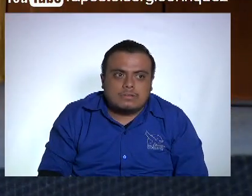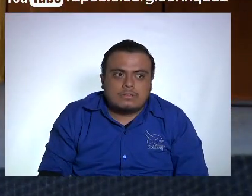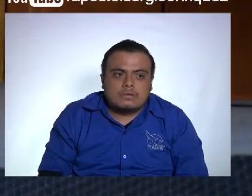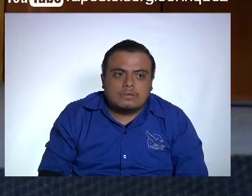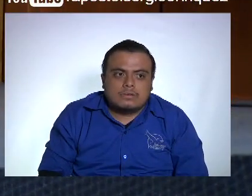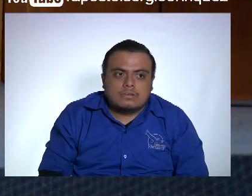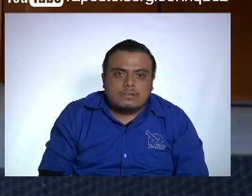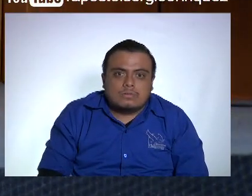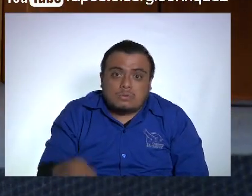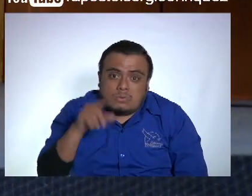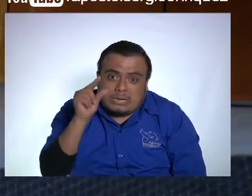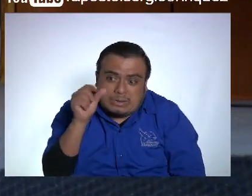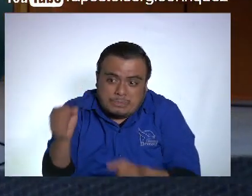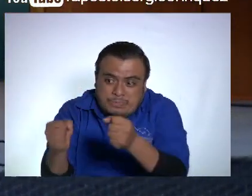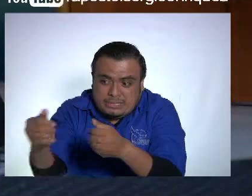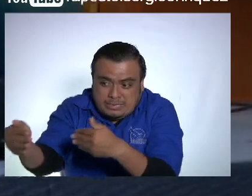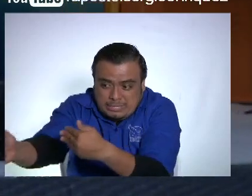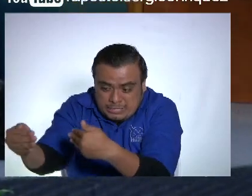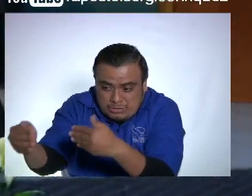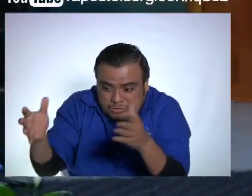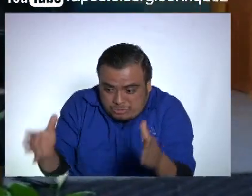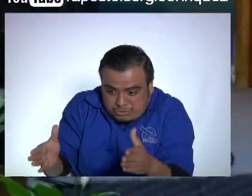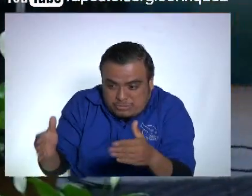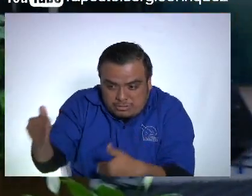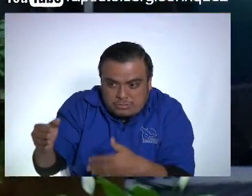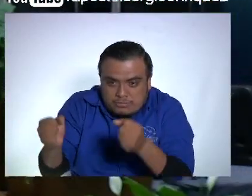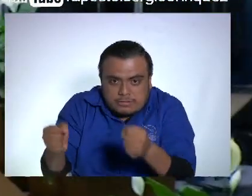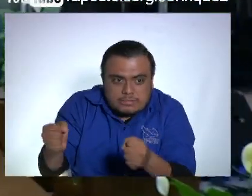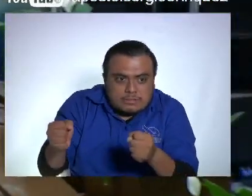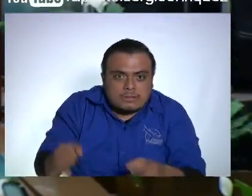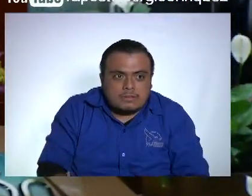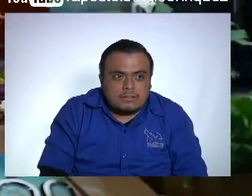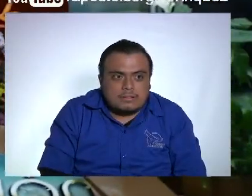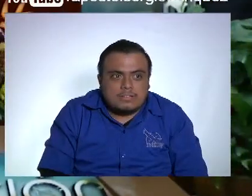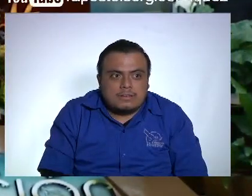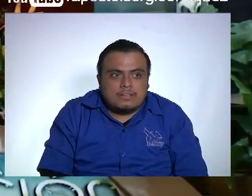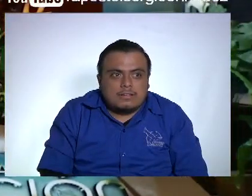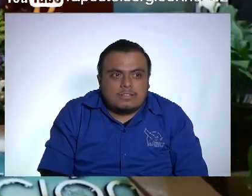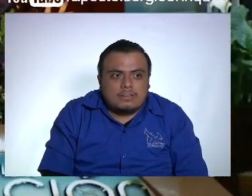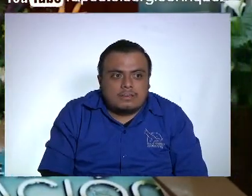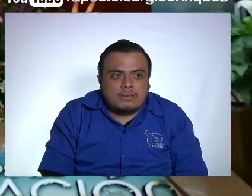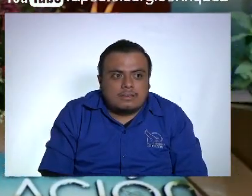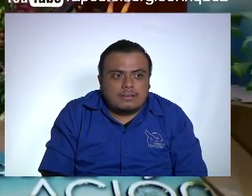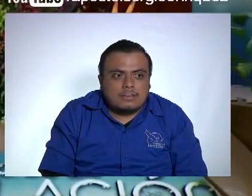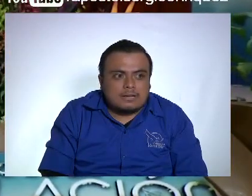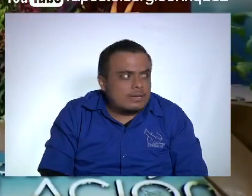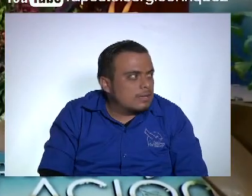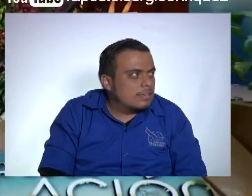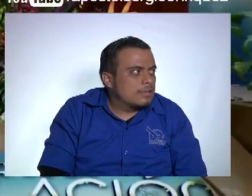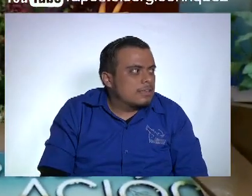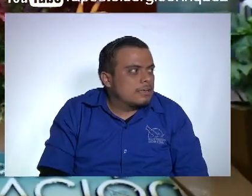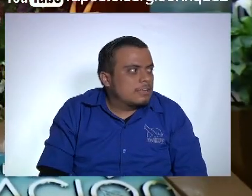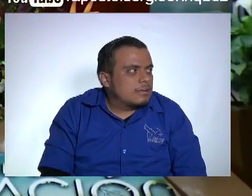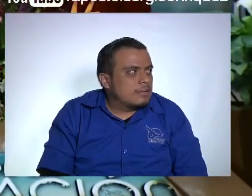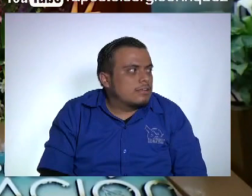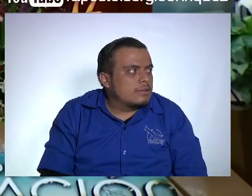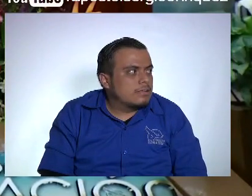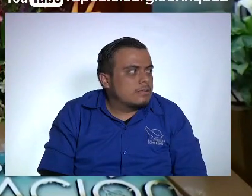Motor 800, hermano. Mire, hermano, parecía Mister Increíble yo en ese carro, hermano.